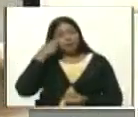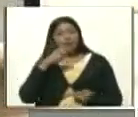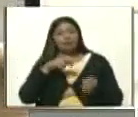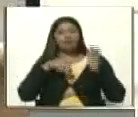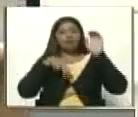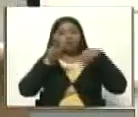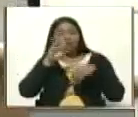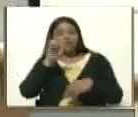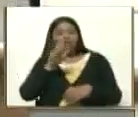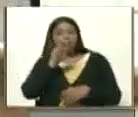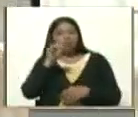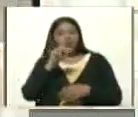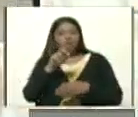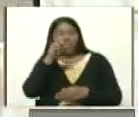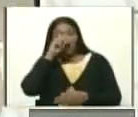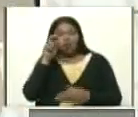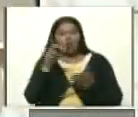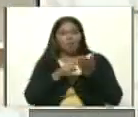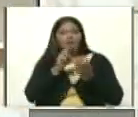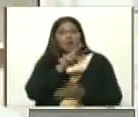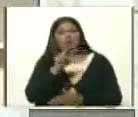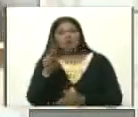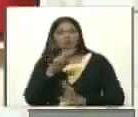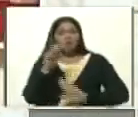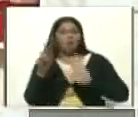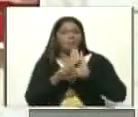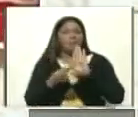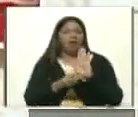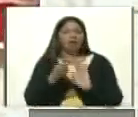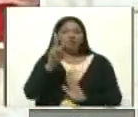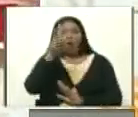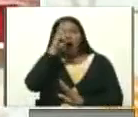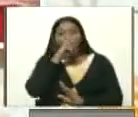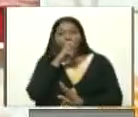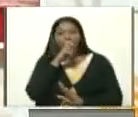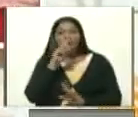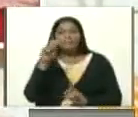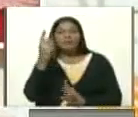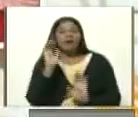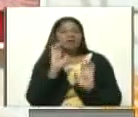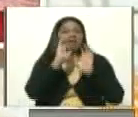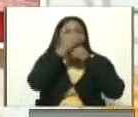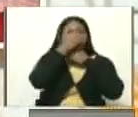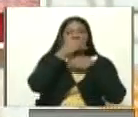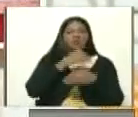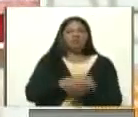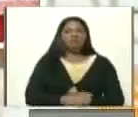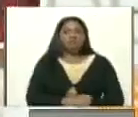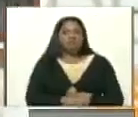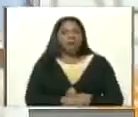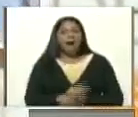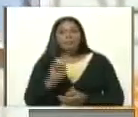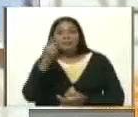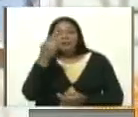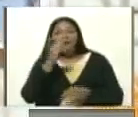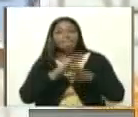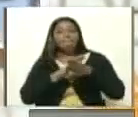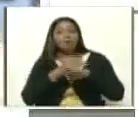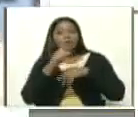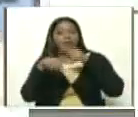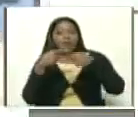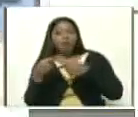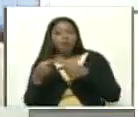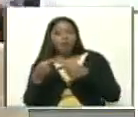ahorita que acaba de pasar, del año 2022, se cumplen dos años del primer secuestro. Hablamos del primer secuestro porque